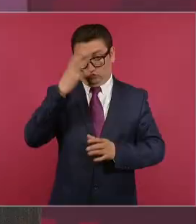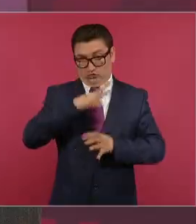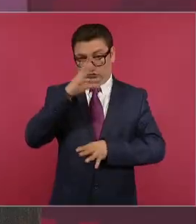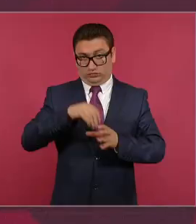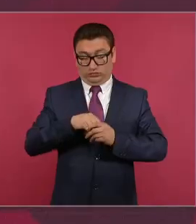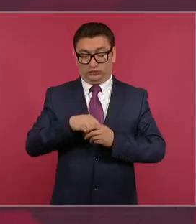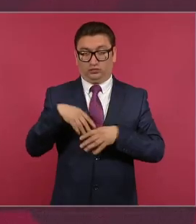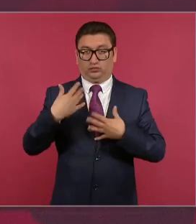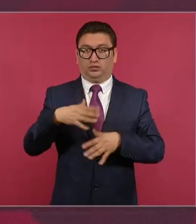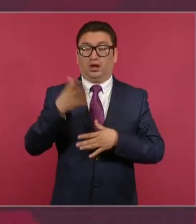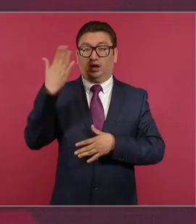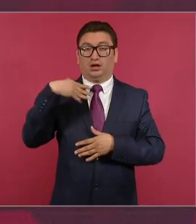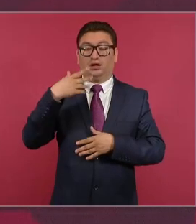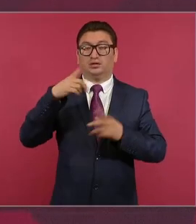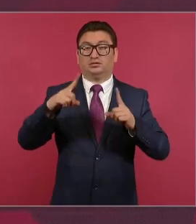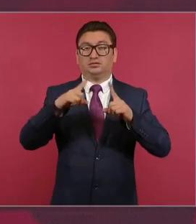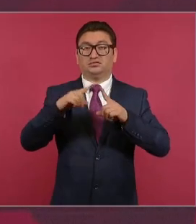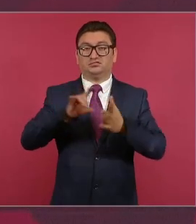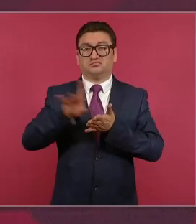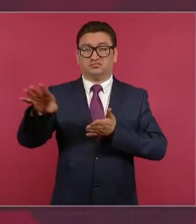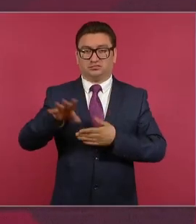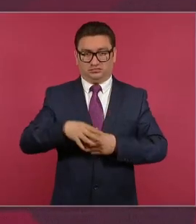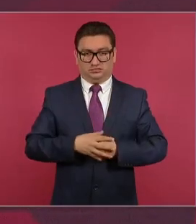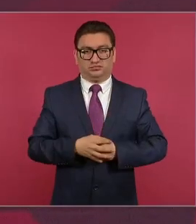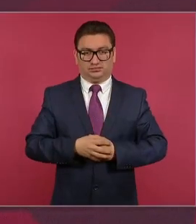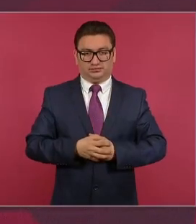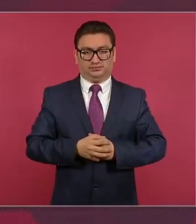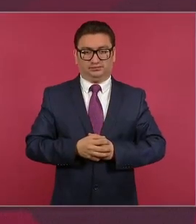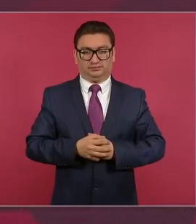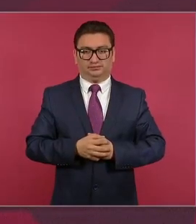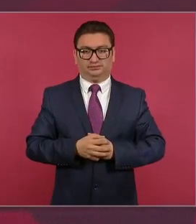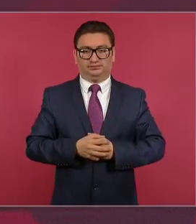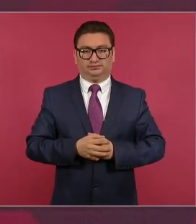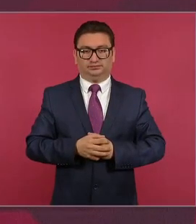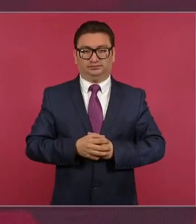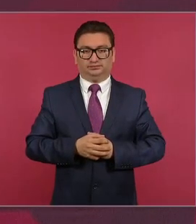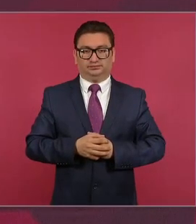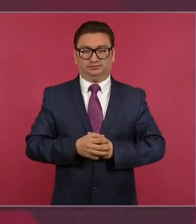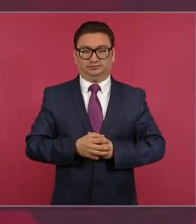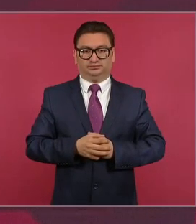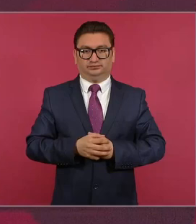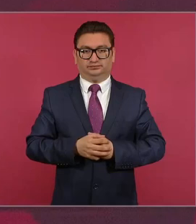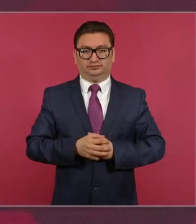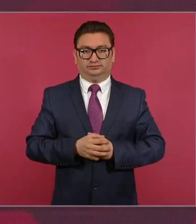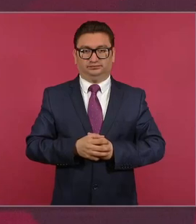excomulgado, el padre de nuestra patria.